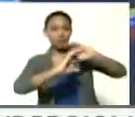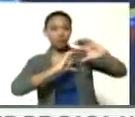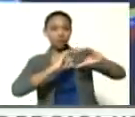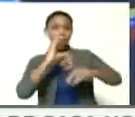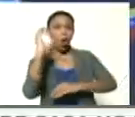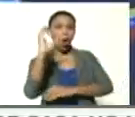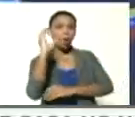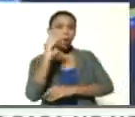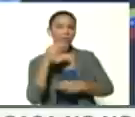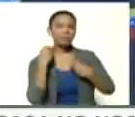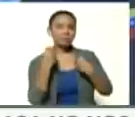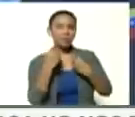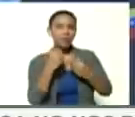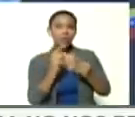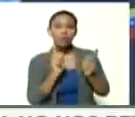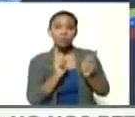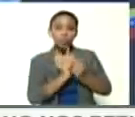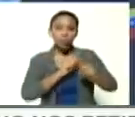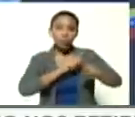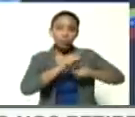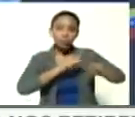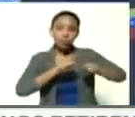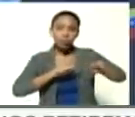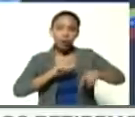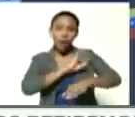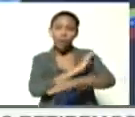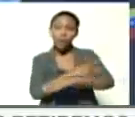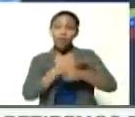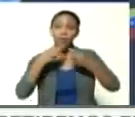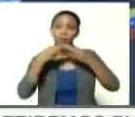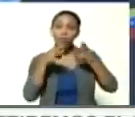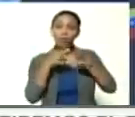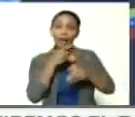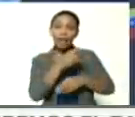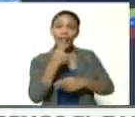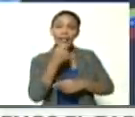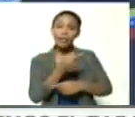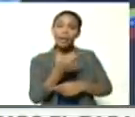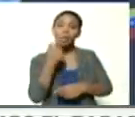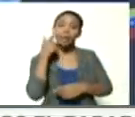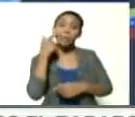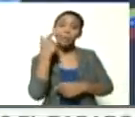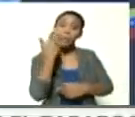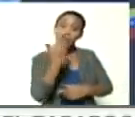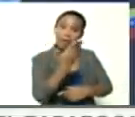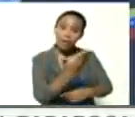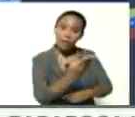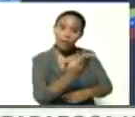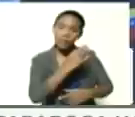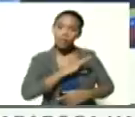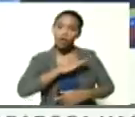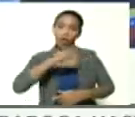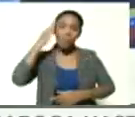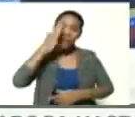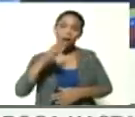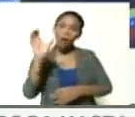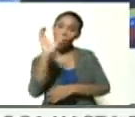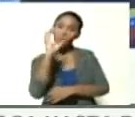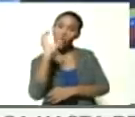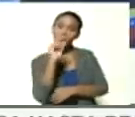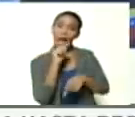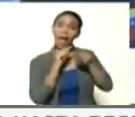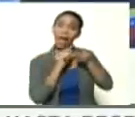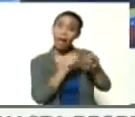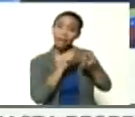Colombia, para que haya un mínimo de coordinación entre la fuerza pública, para decirle, miren, señores militares colombianos, en